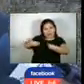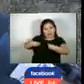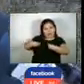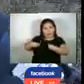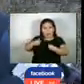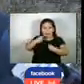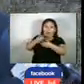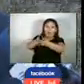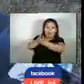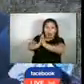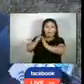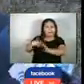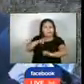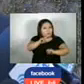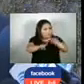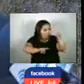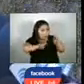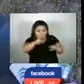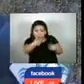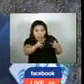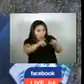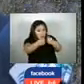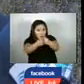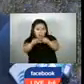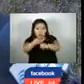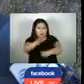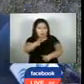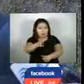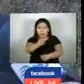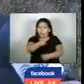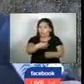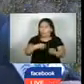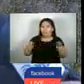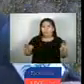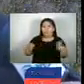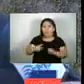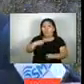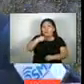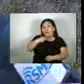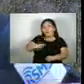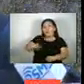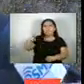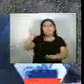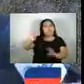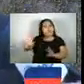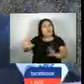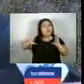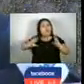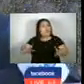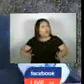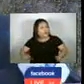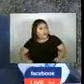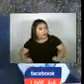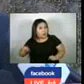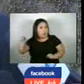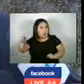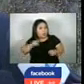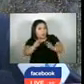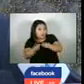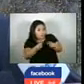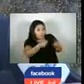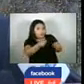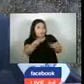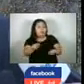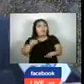nosotros. Yo consulté a todas las gremiales y la habían solicitado, sino que la solicitaron el mismo Estado. Por ende, ellos mismos